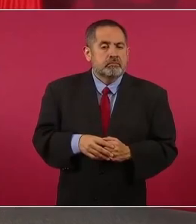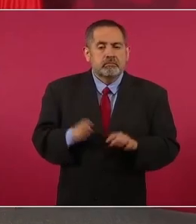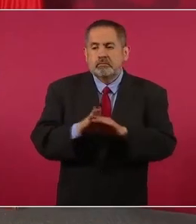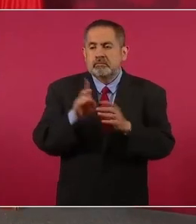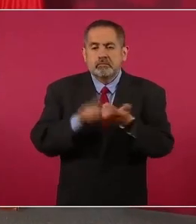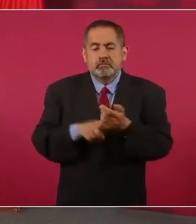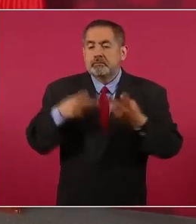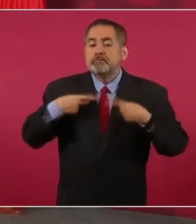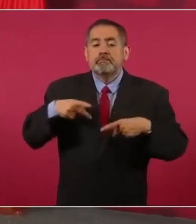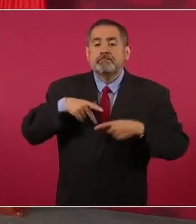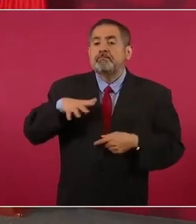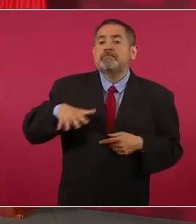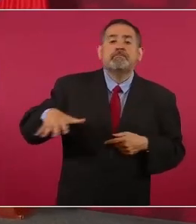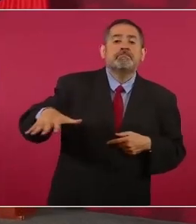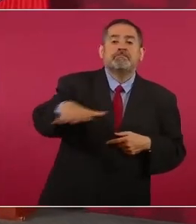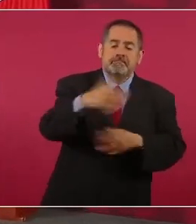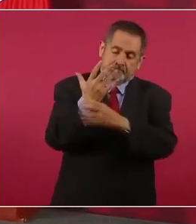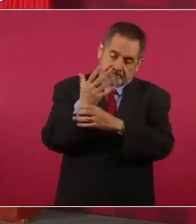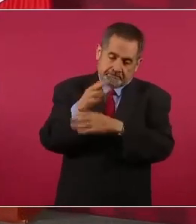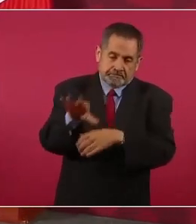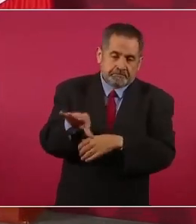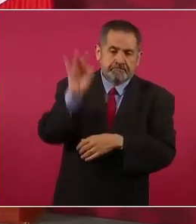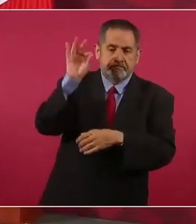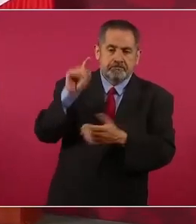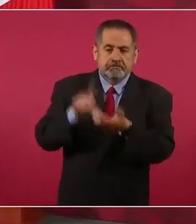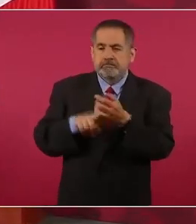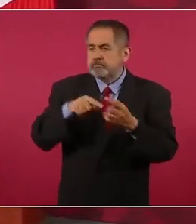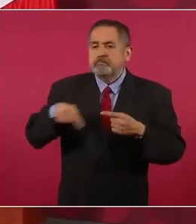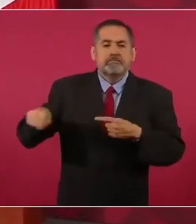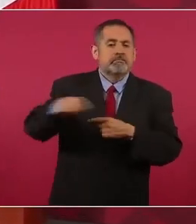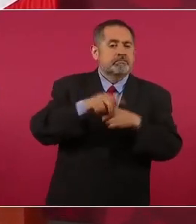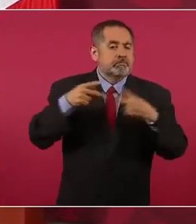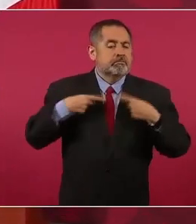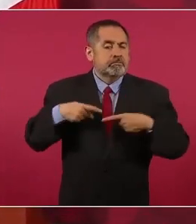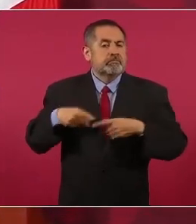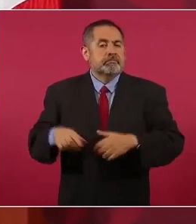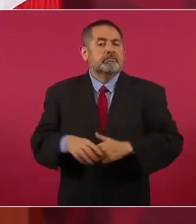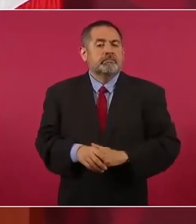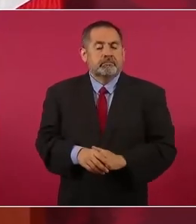nombrados por el pueblo, electos por el pueblo.